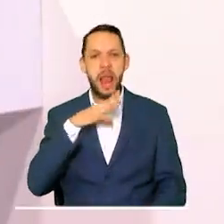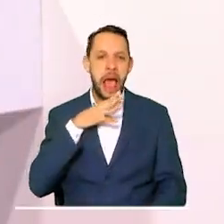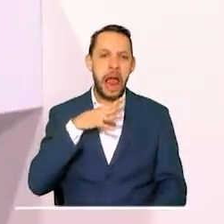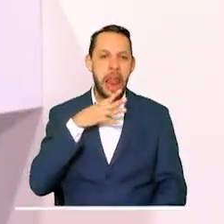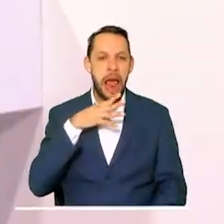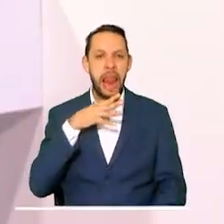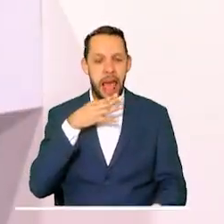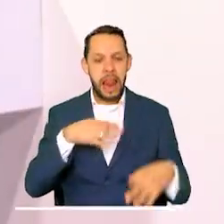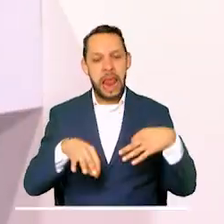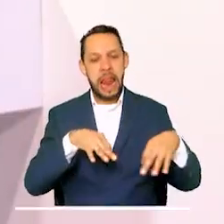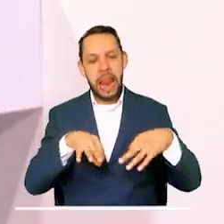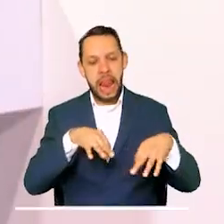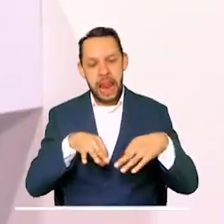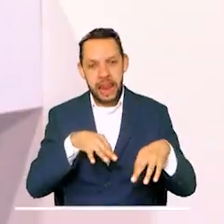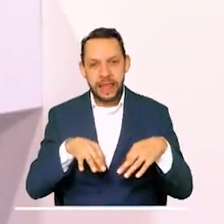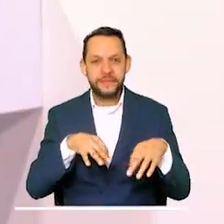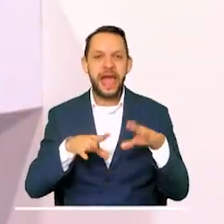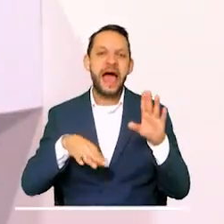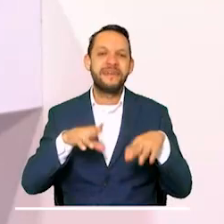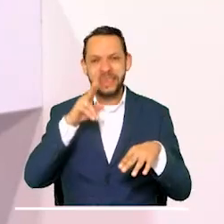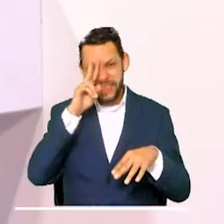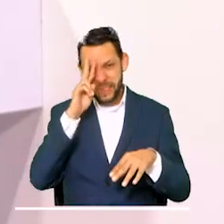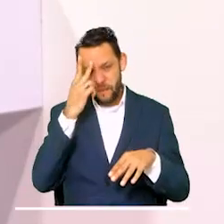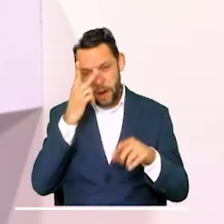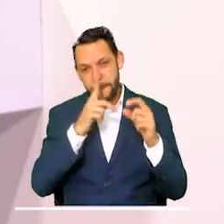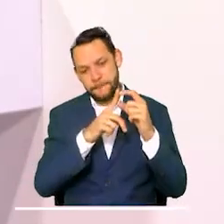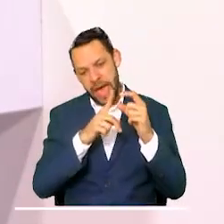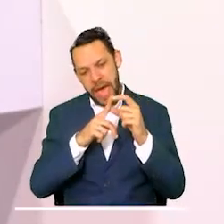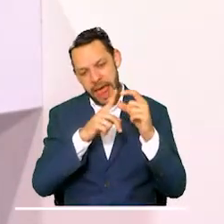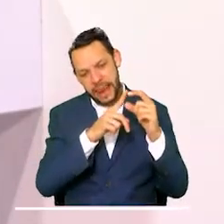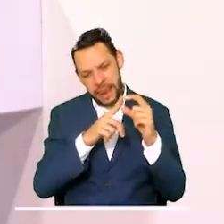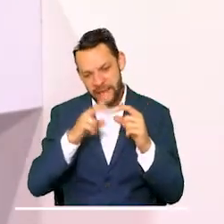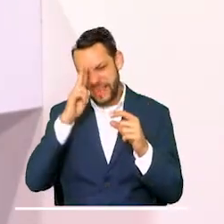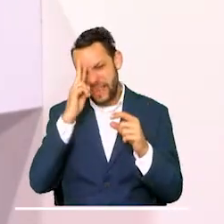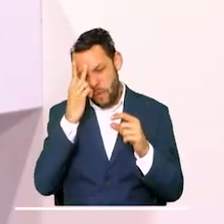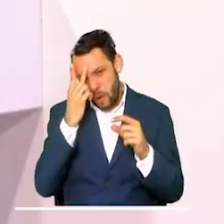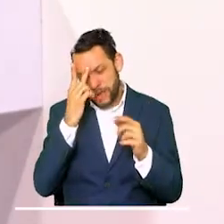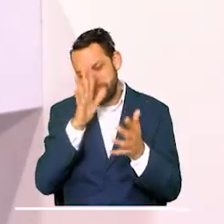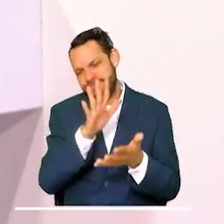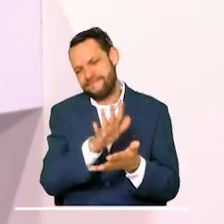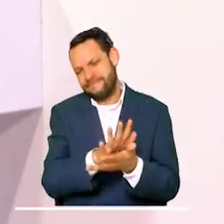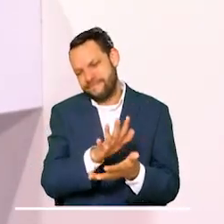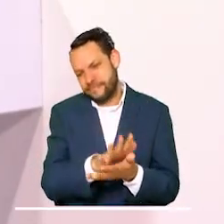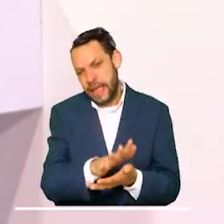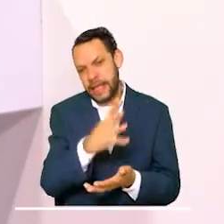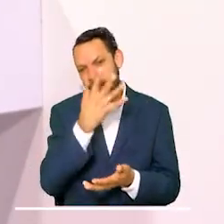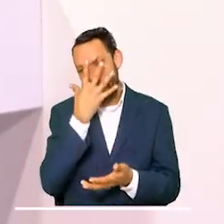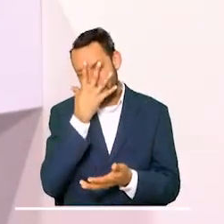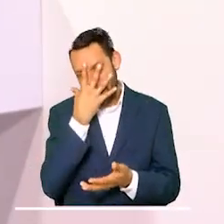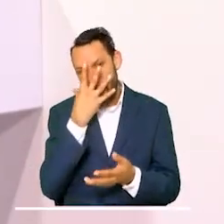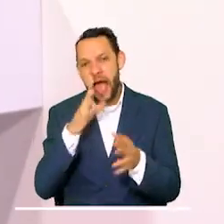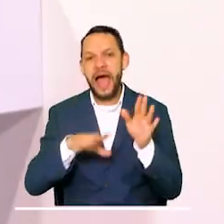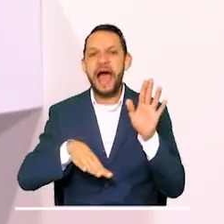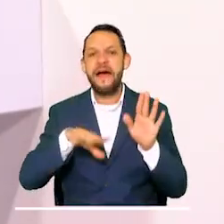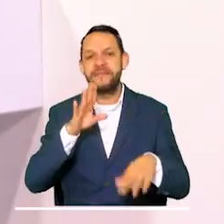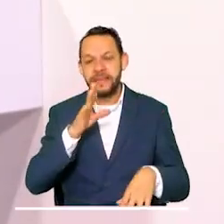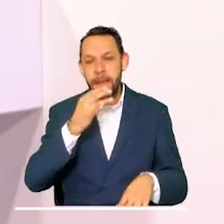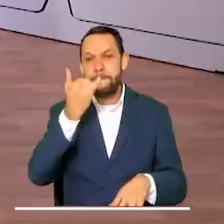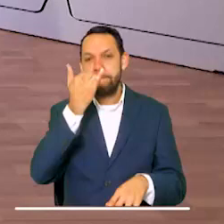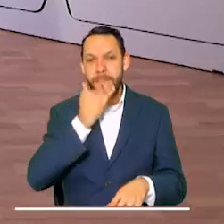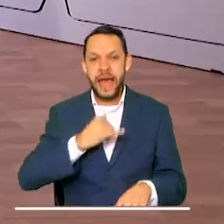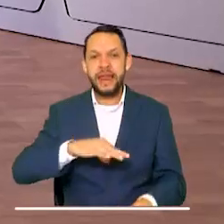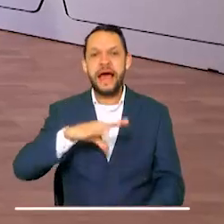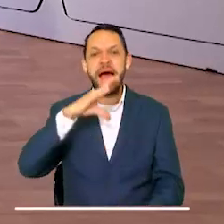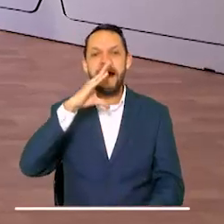entonces todo lo hago desde mi corazón y a veces hablo un poquito machucado.